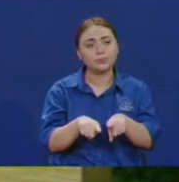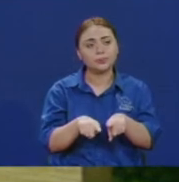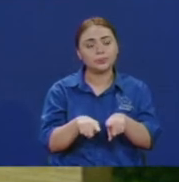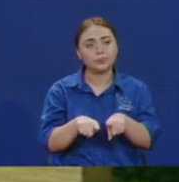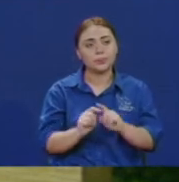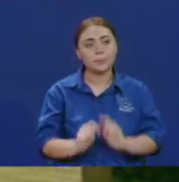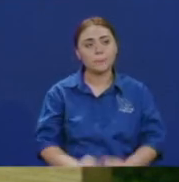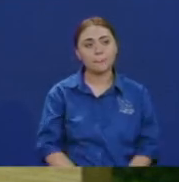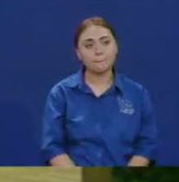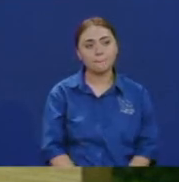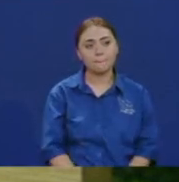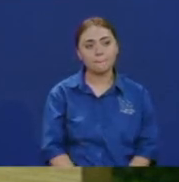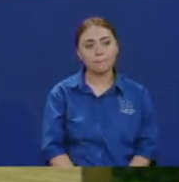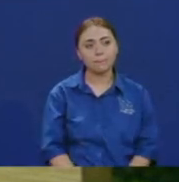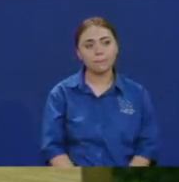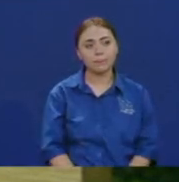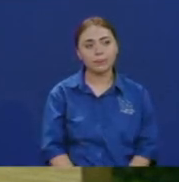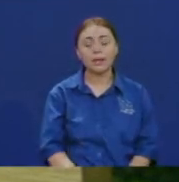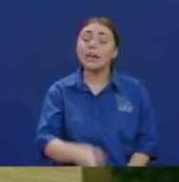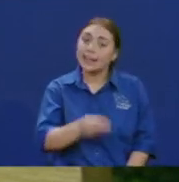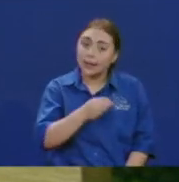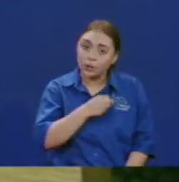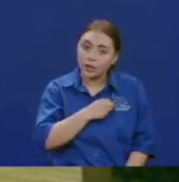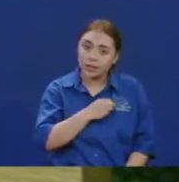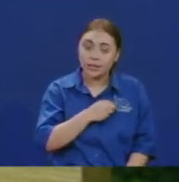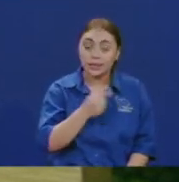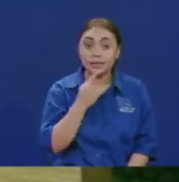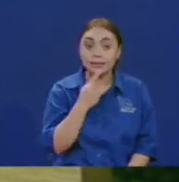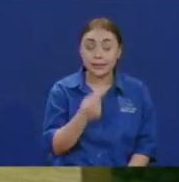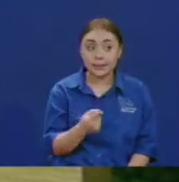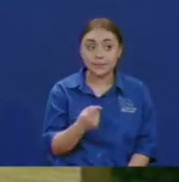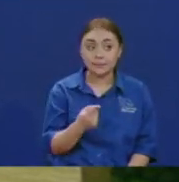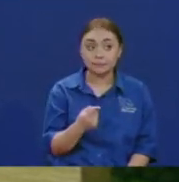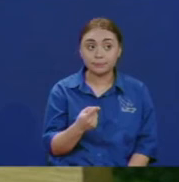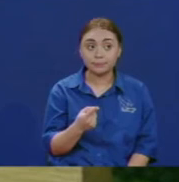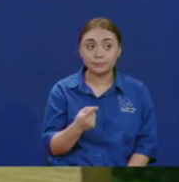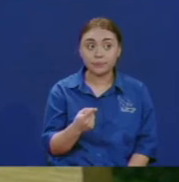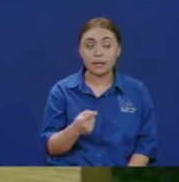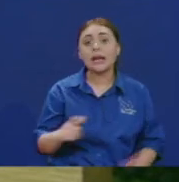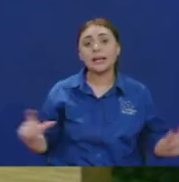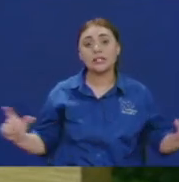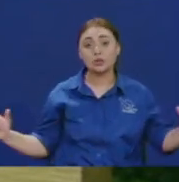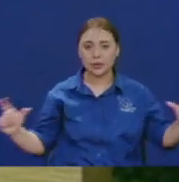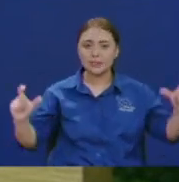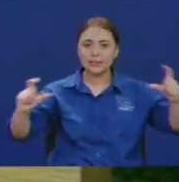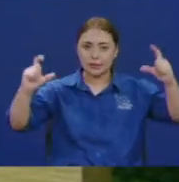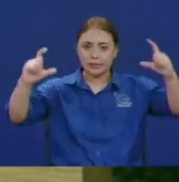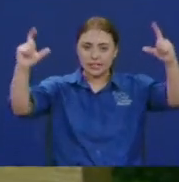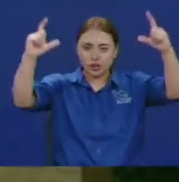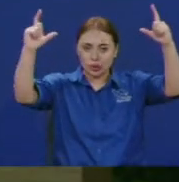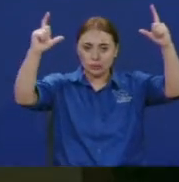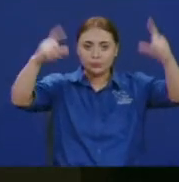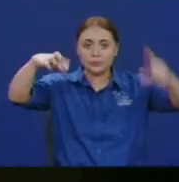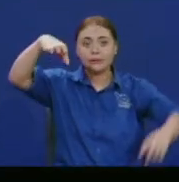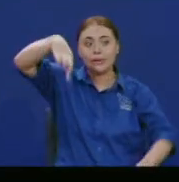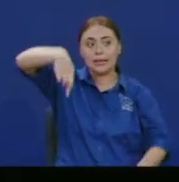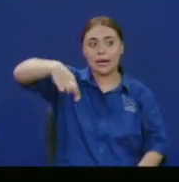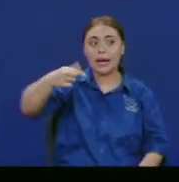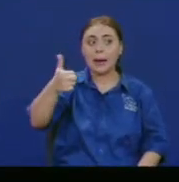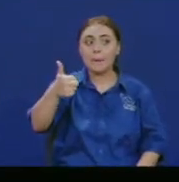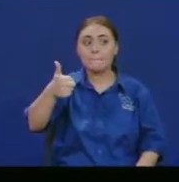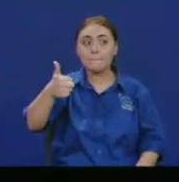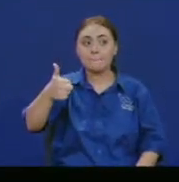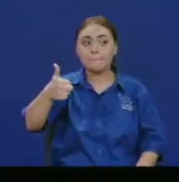Que lo que quiere decir es Pascua tardía, Pesach Sheni,